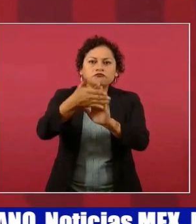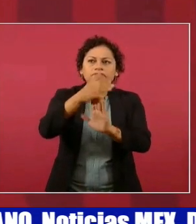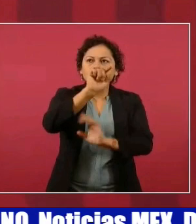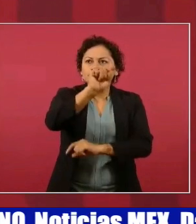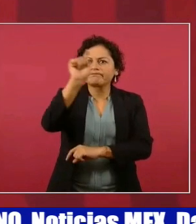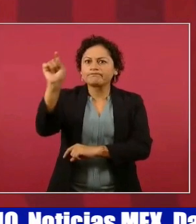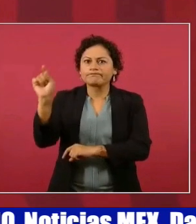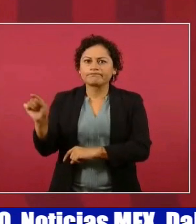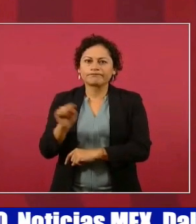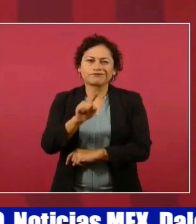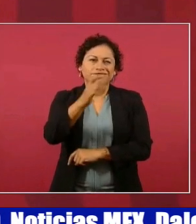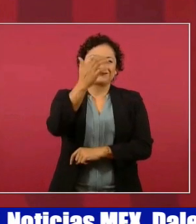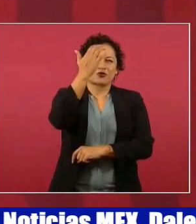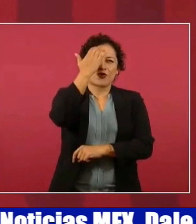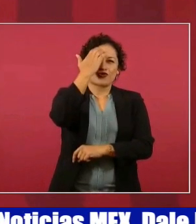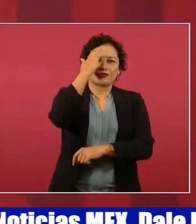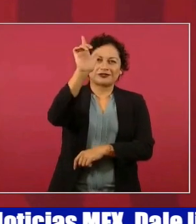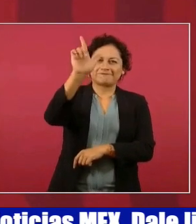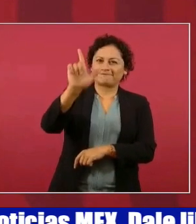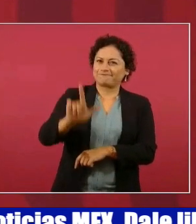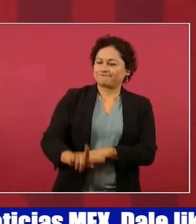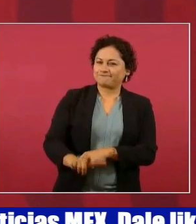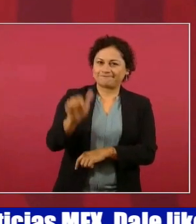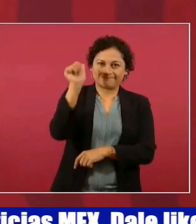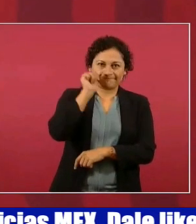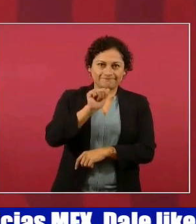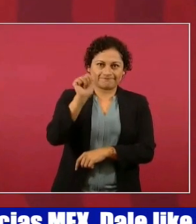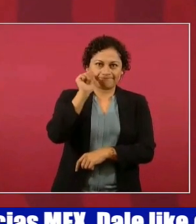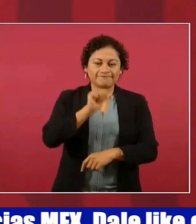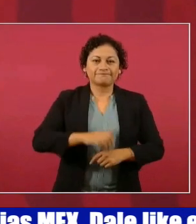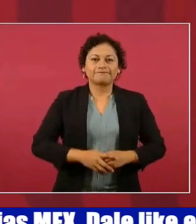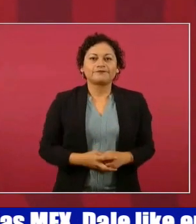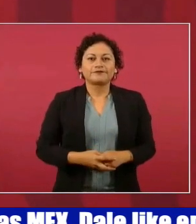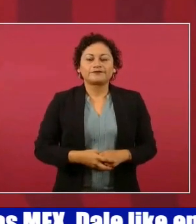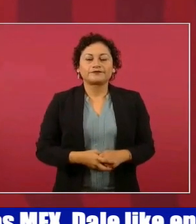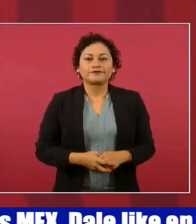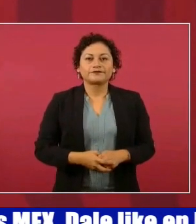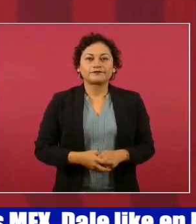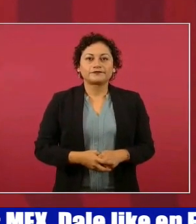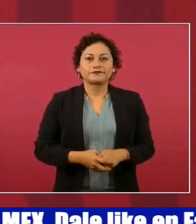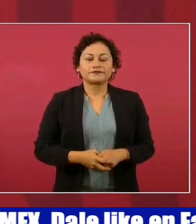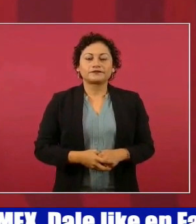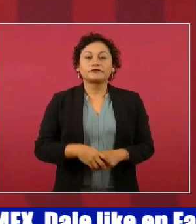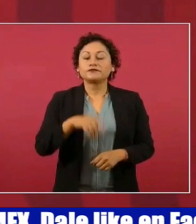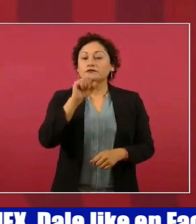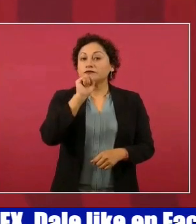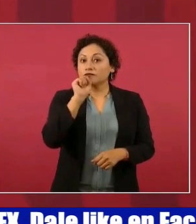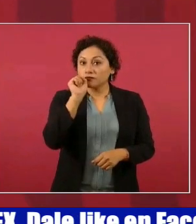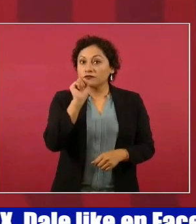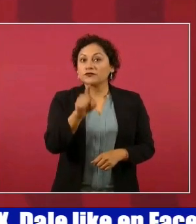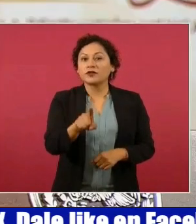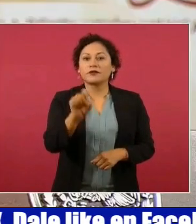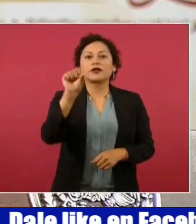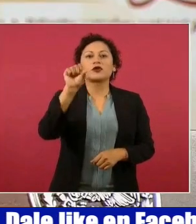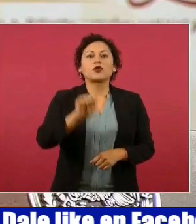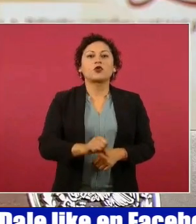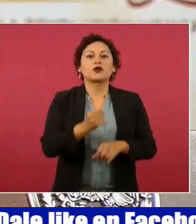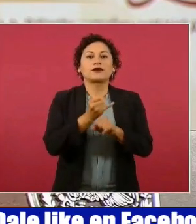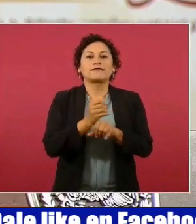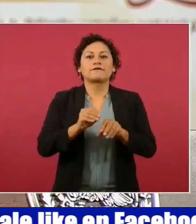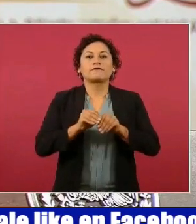Bueno, imagínese usted, el presidente López Obrador en aquel entonces, como político, como dirigente del